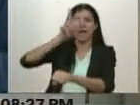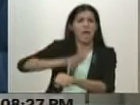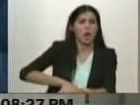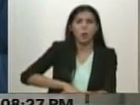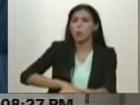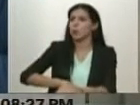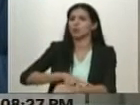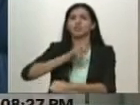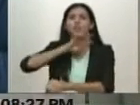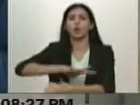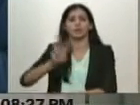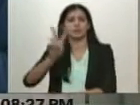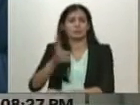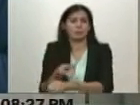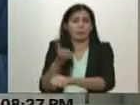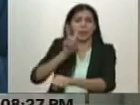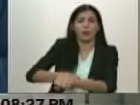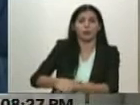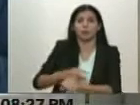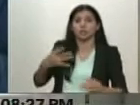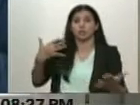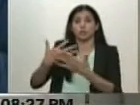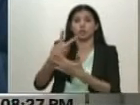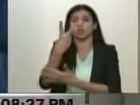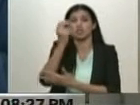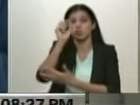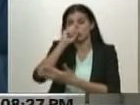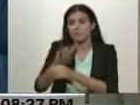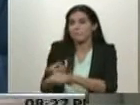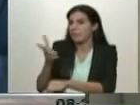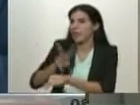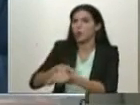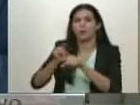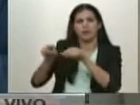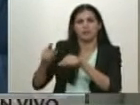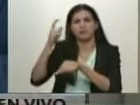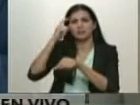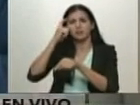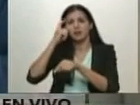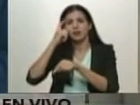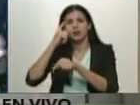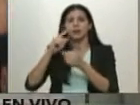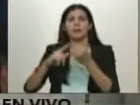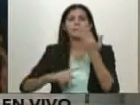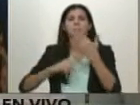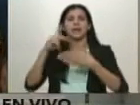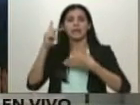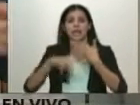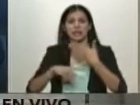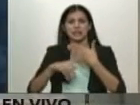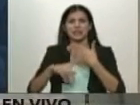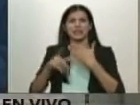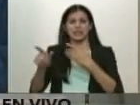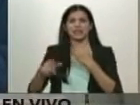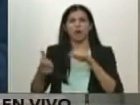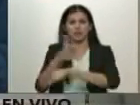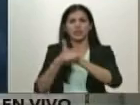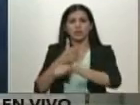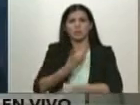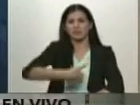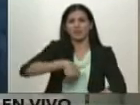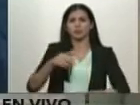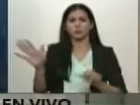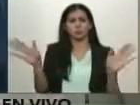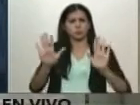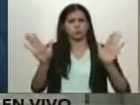que ha vivido Venezuela en 200 años, con la aplicación del paquete de medidas económicas de Carlos Andrés Pérez y de la